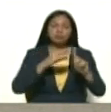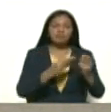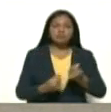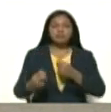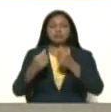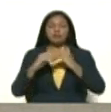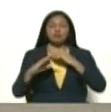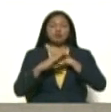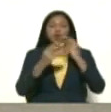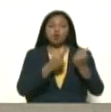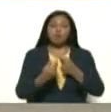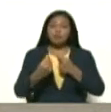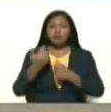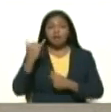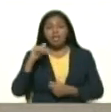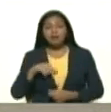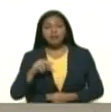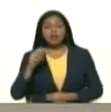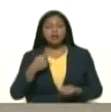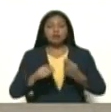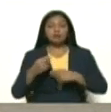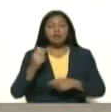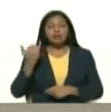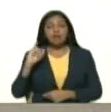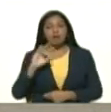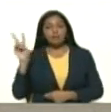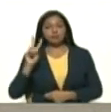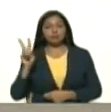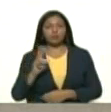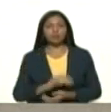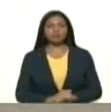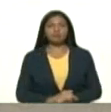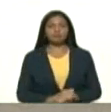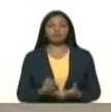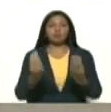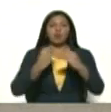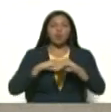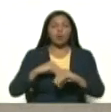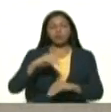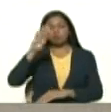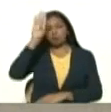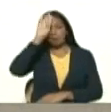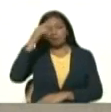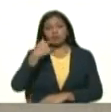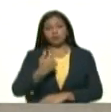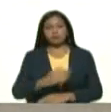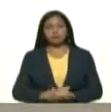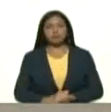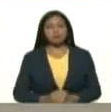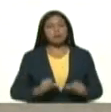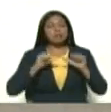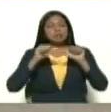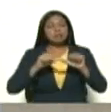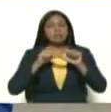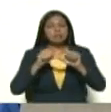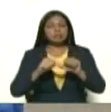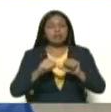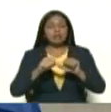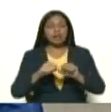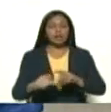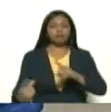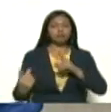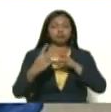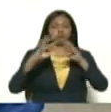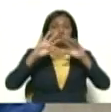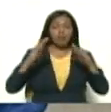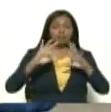el bloqueo económico y financiero y comercial contra nuestro país. De acuerdo con el Papa, para seguir afrontando esta pandemia en